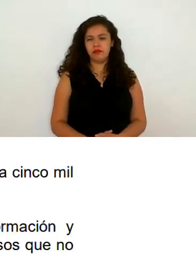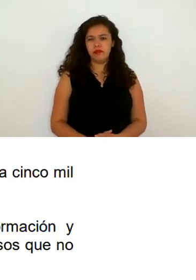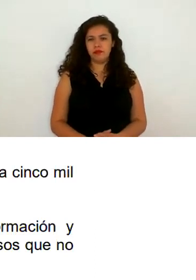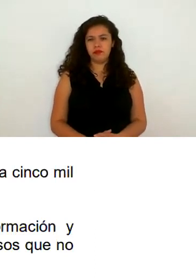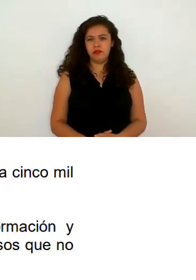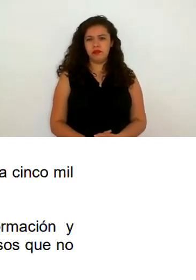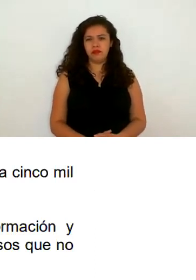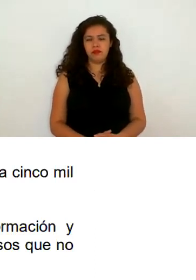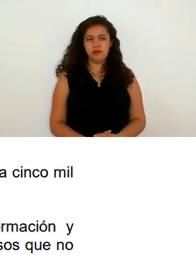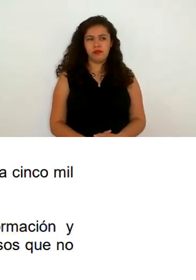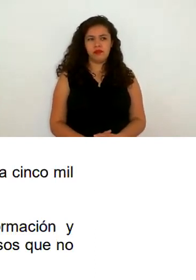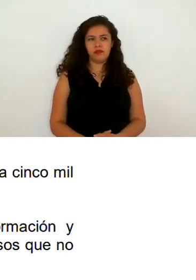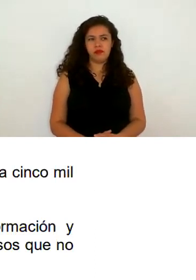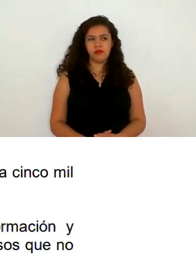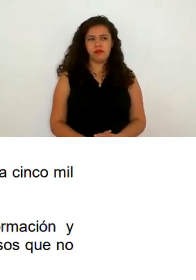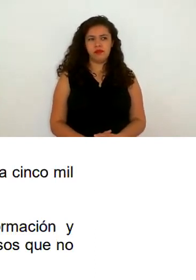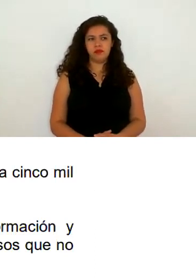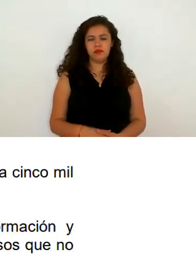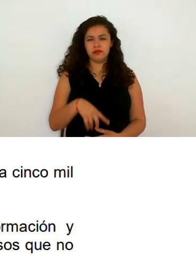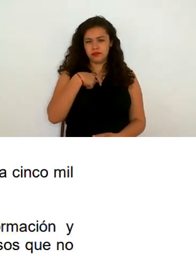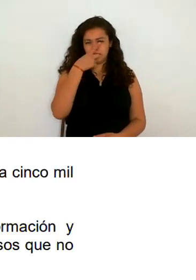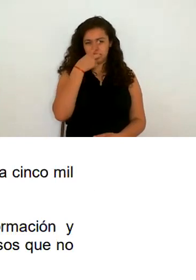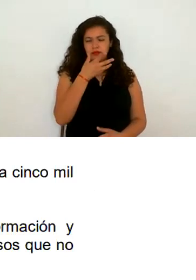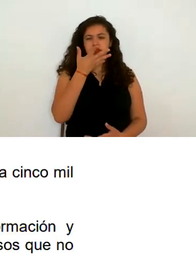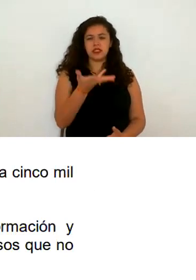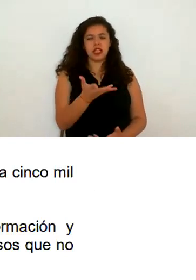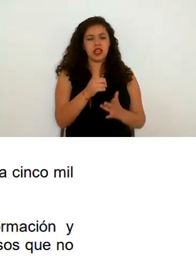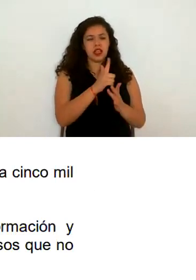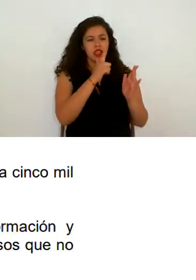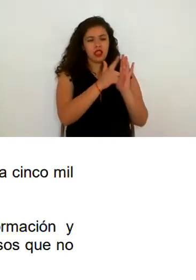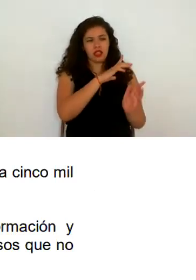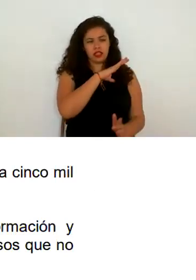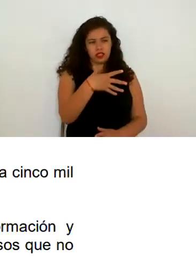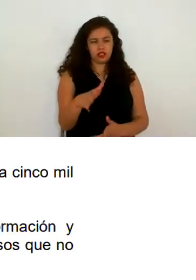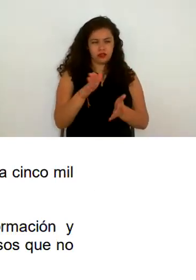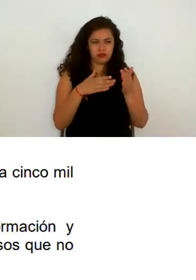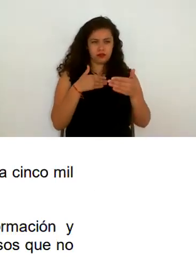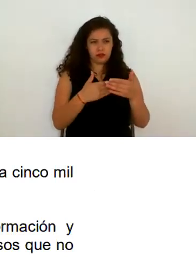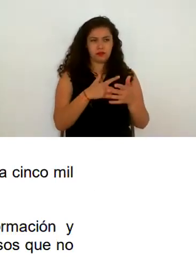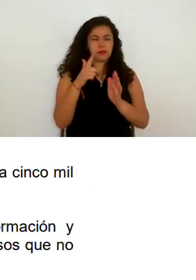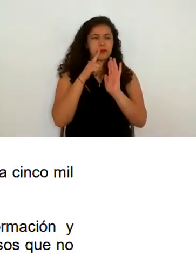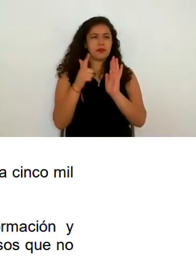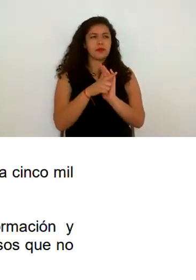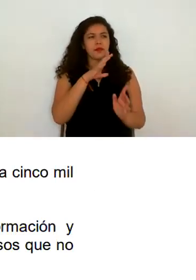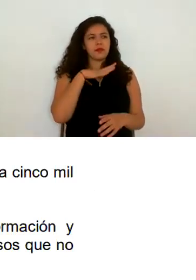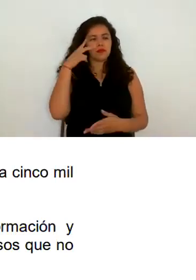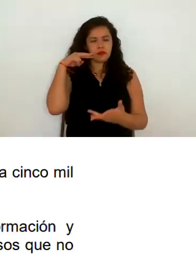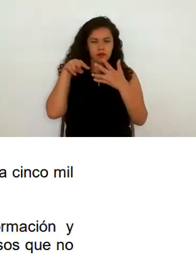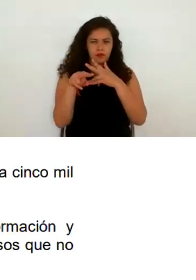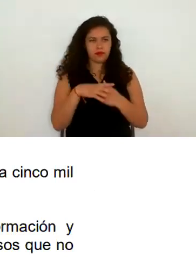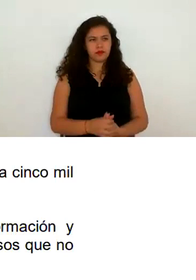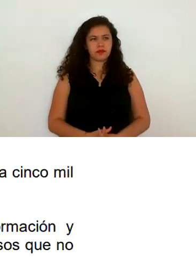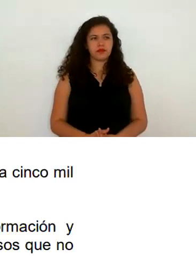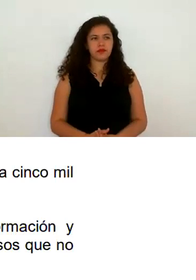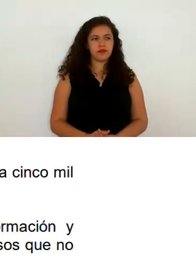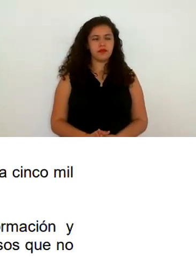platicado está fundamentado con la Ley General de Archivos, la Ley General de Transparencia y